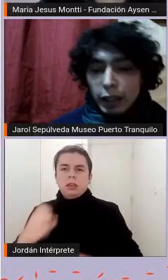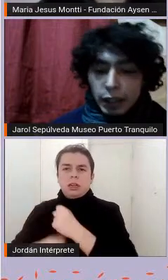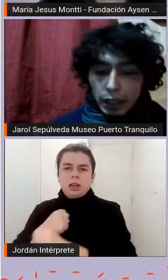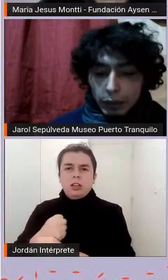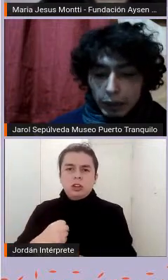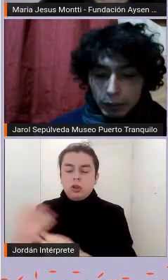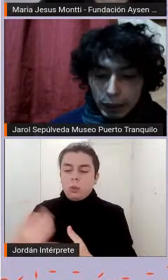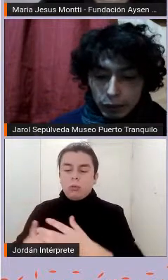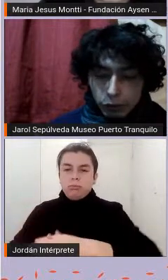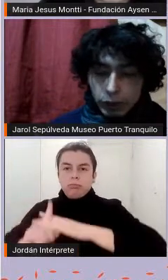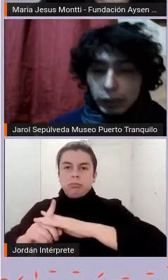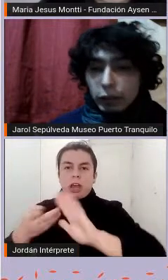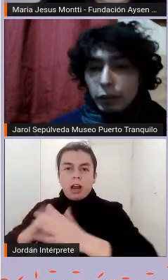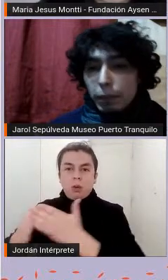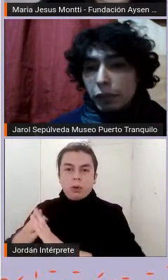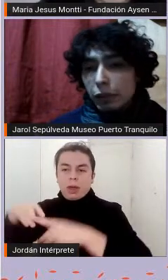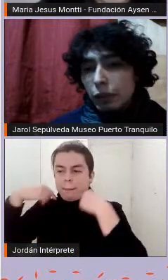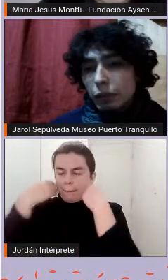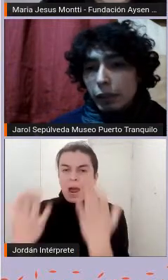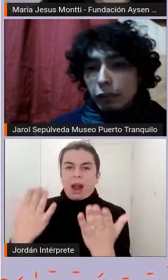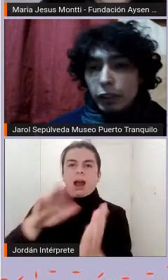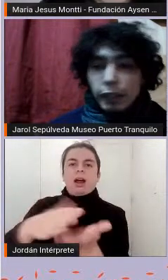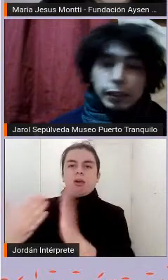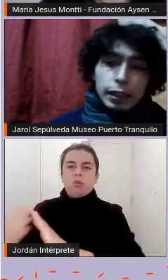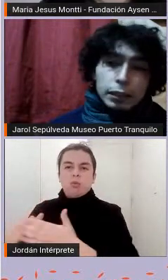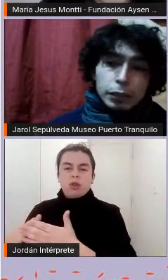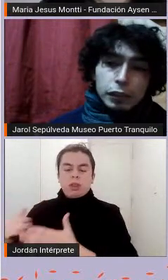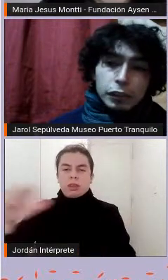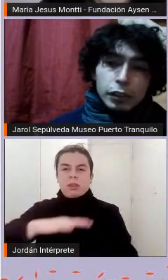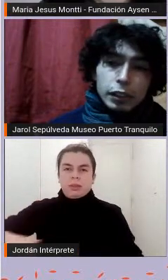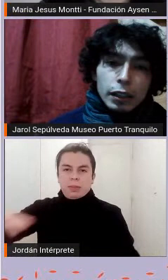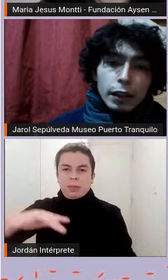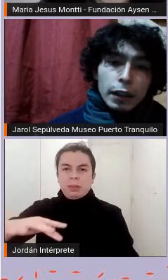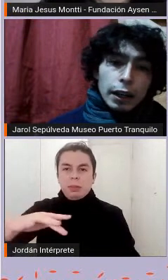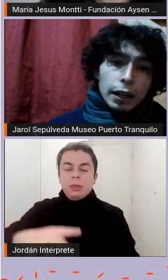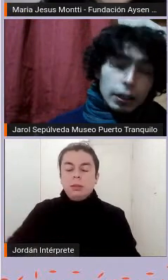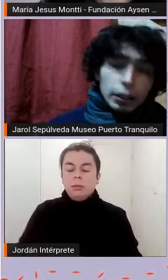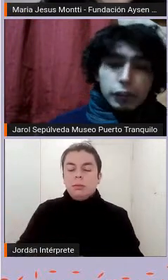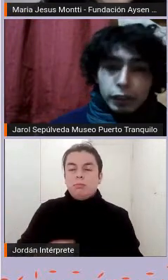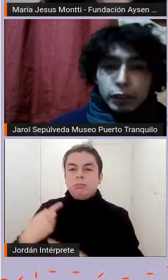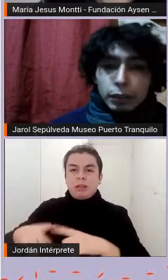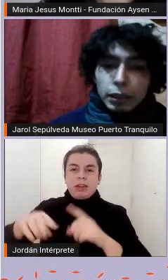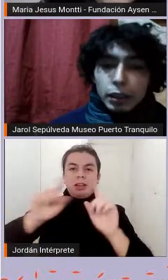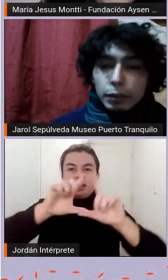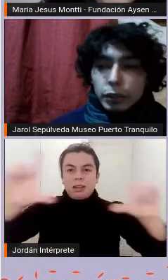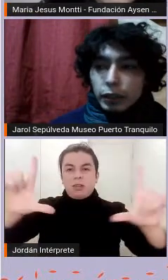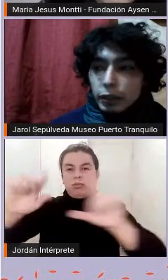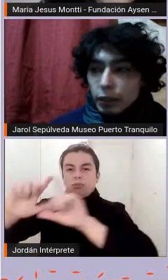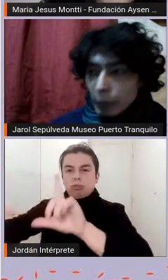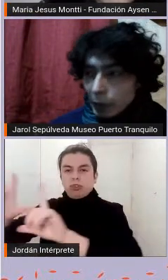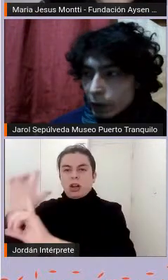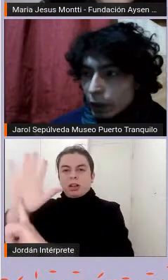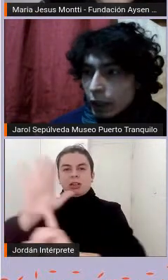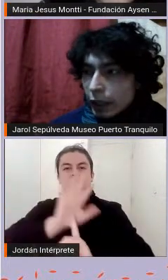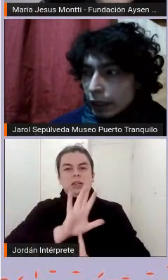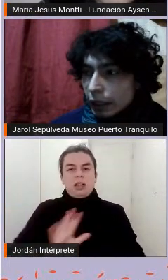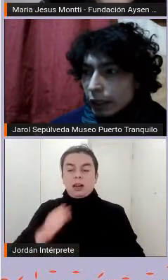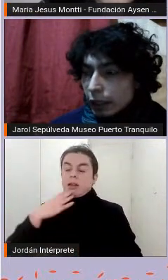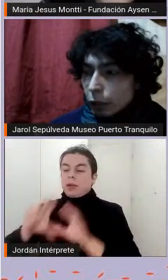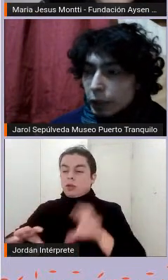comunidad, la cual administra sus distintos espacios, y con esto me refiero a la sala de exposiciones, a las colecciones también que hemos ido